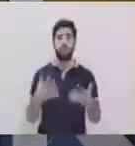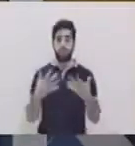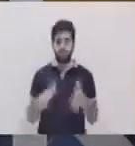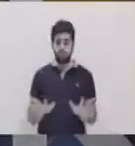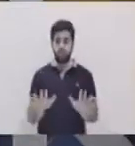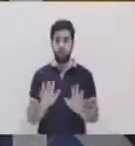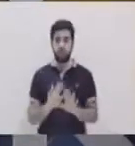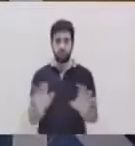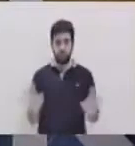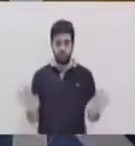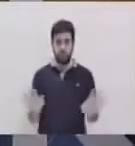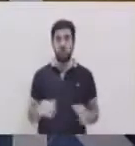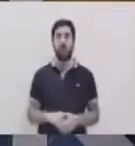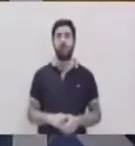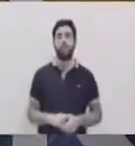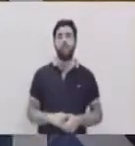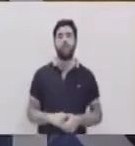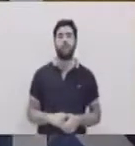Los vamos a enrollar